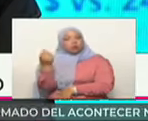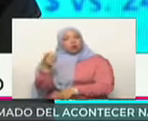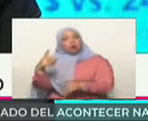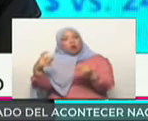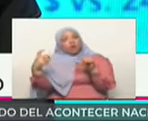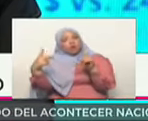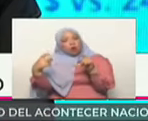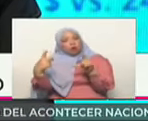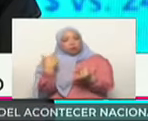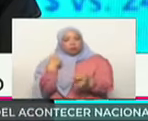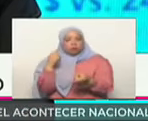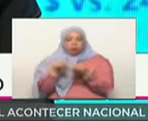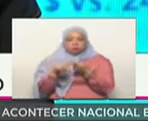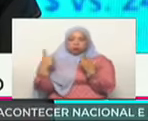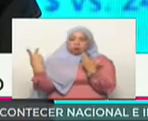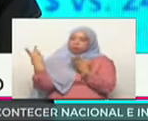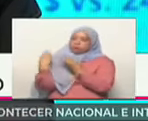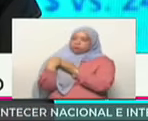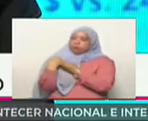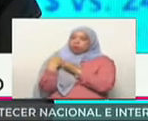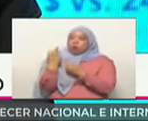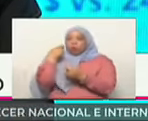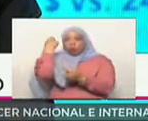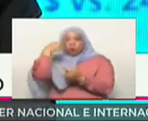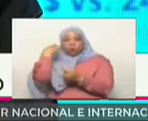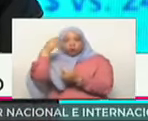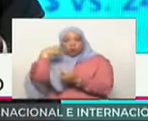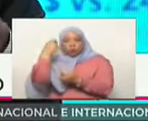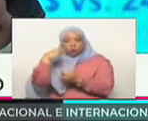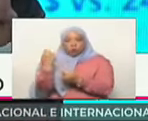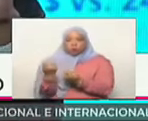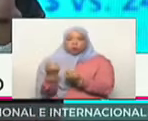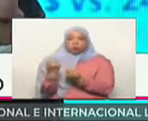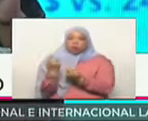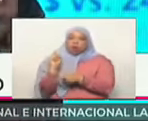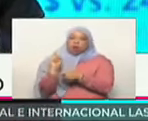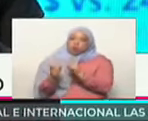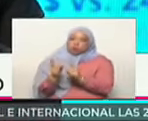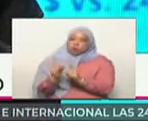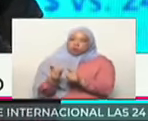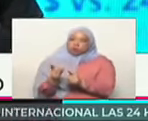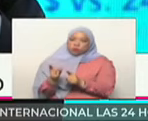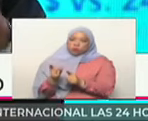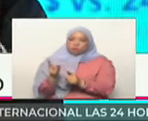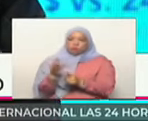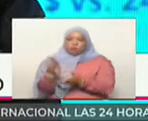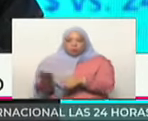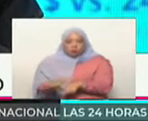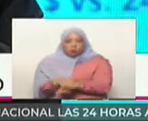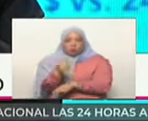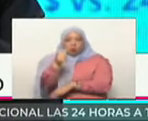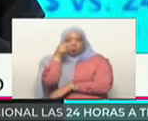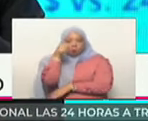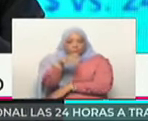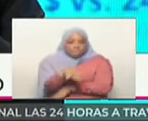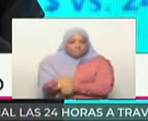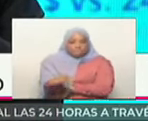fotografías y los videos cuando aparecíamos en cada ciudad, en cada pueblo.